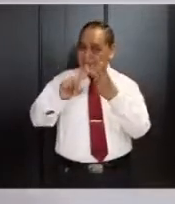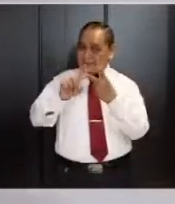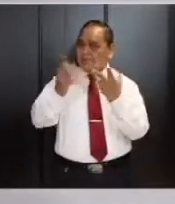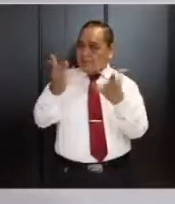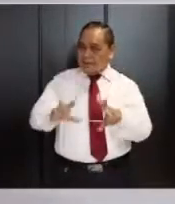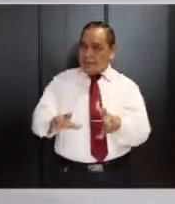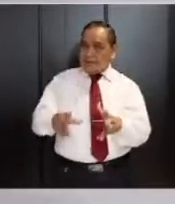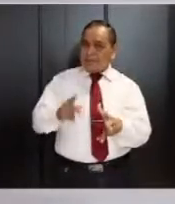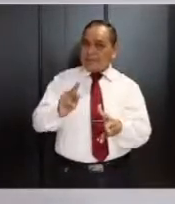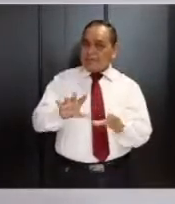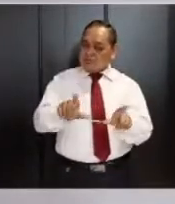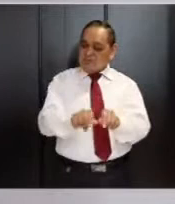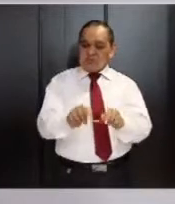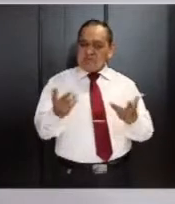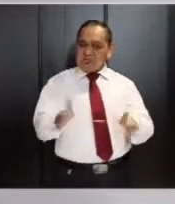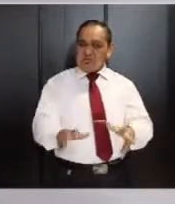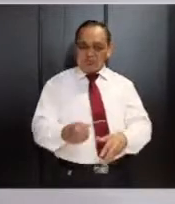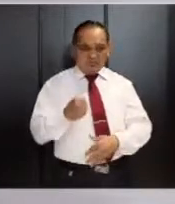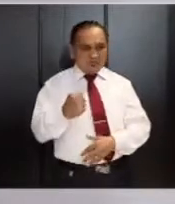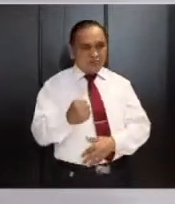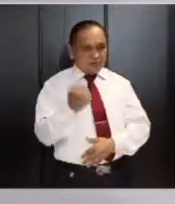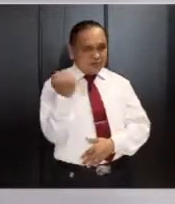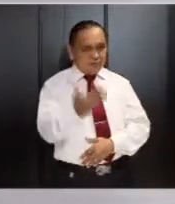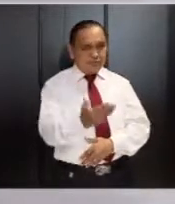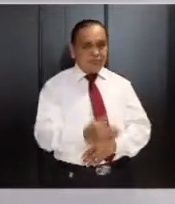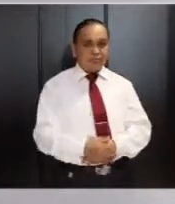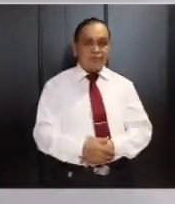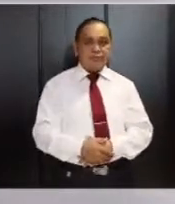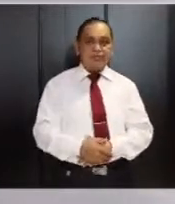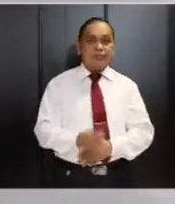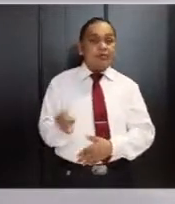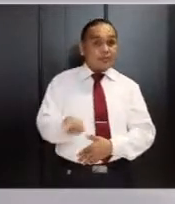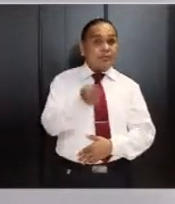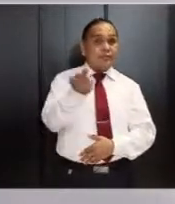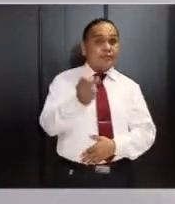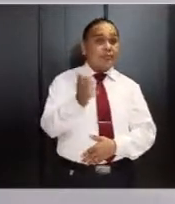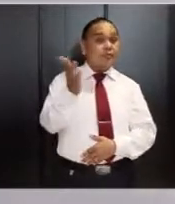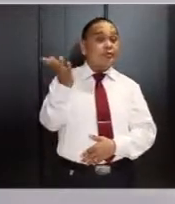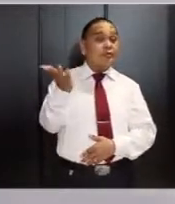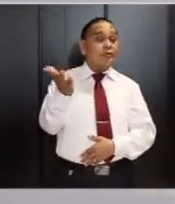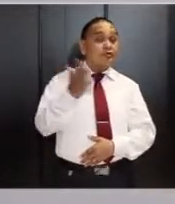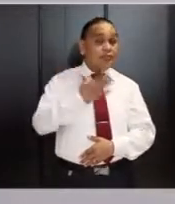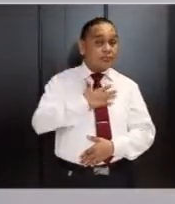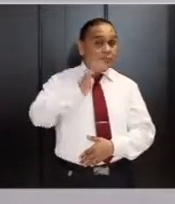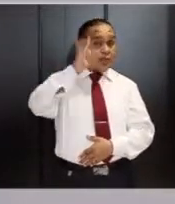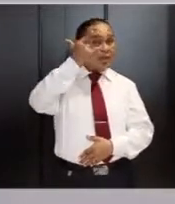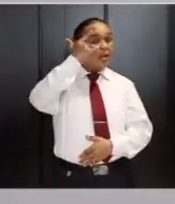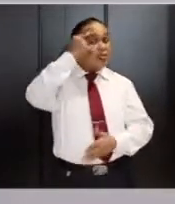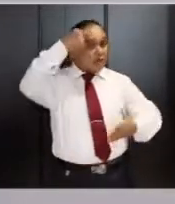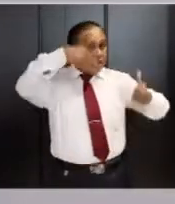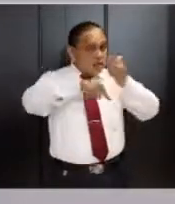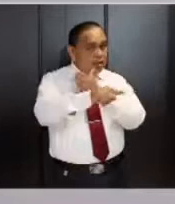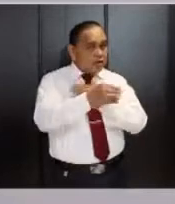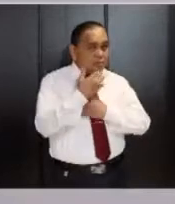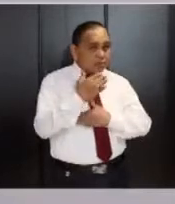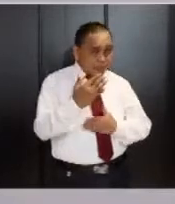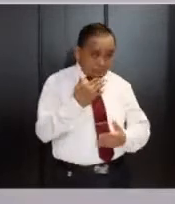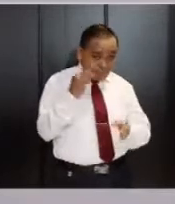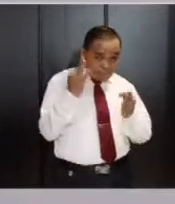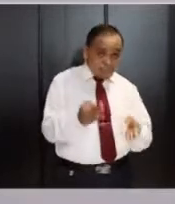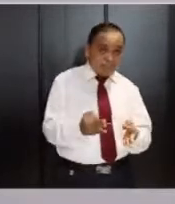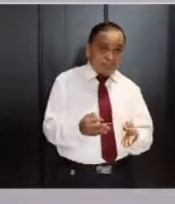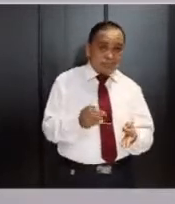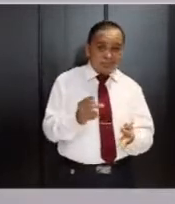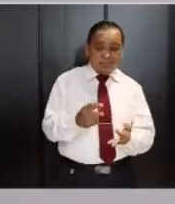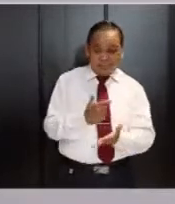Y ya vamos a acabar, vamos a dar más. La pregunta es, ¿quiere que me meta con Campeche a ver eso? La pregunta sí. Es porque luego nos